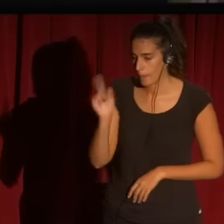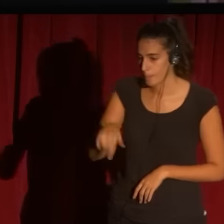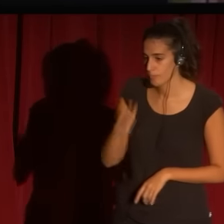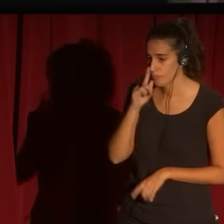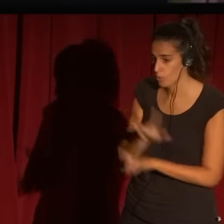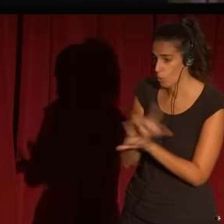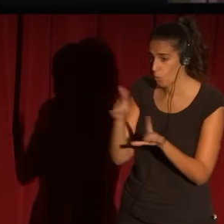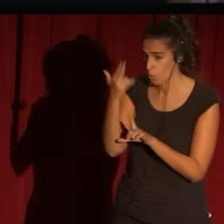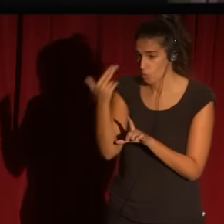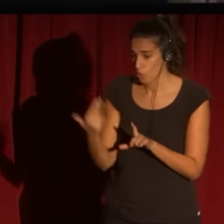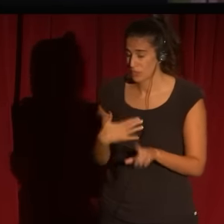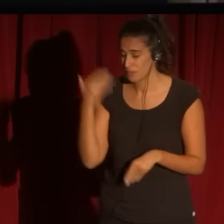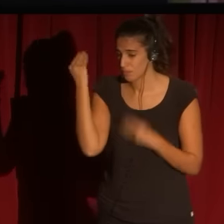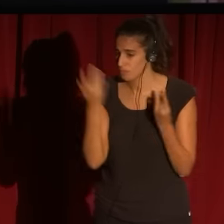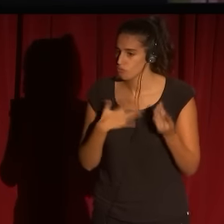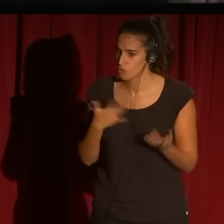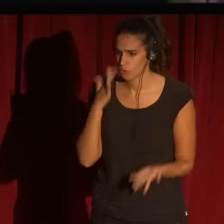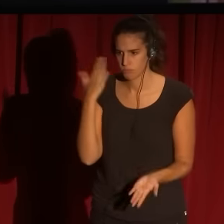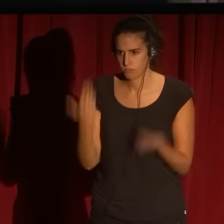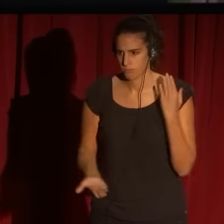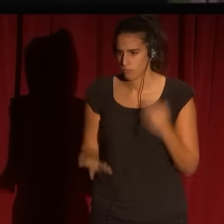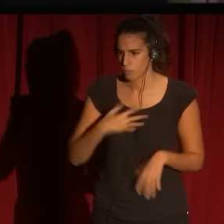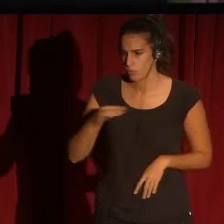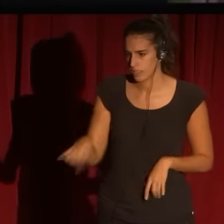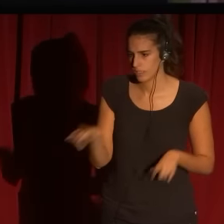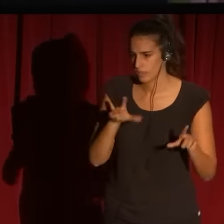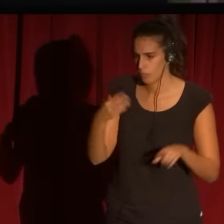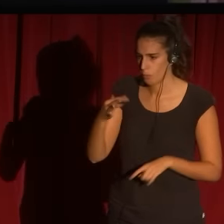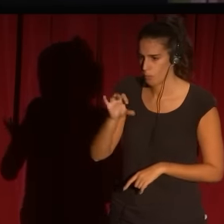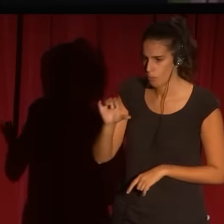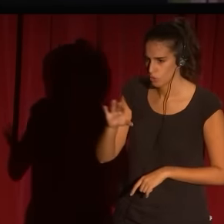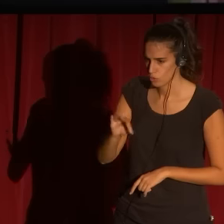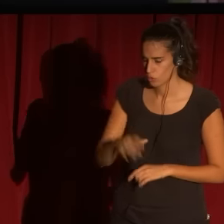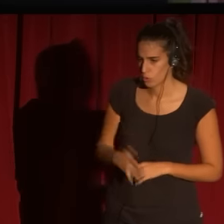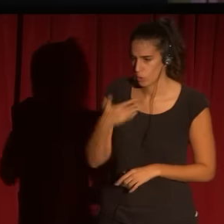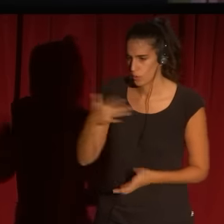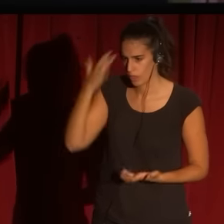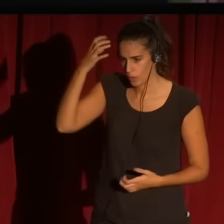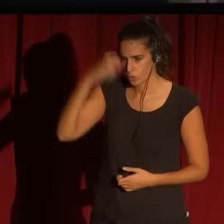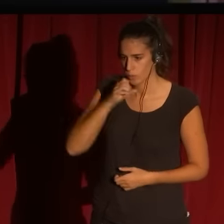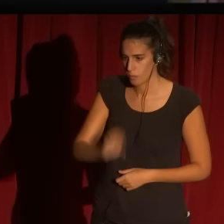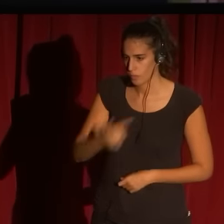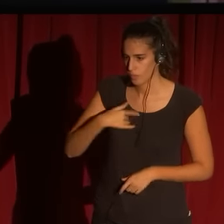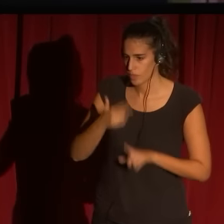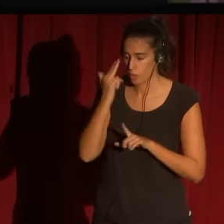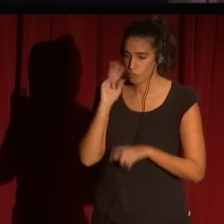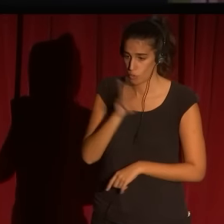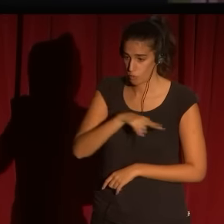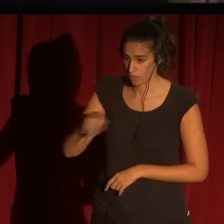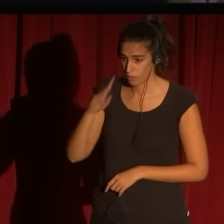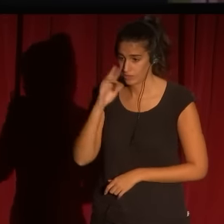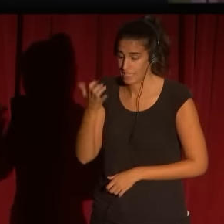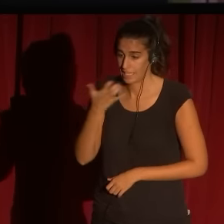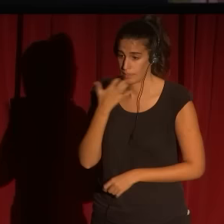cuadro con el que me parece que podemos contrastarlo muy bien es este cuadro del Bosco est adoración de los magos que pertenece al Museo del Prado que uso aquí como